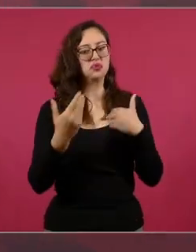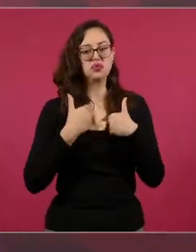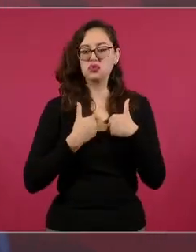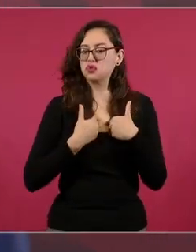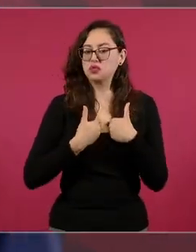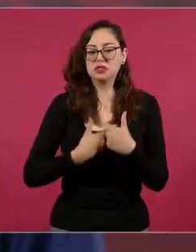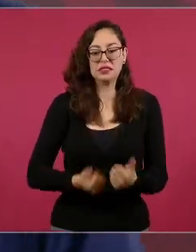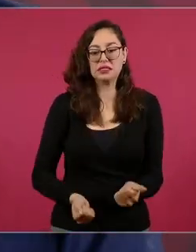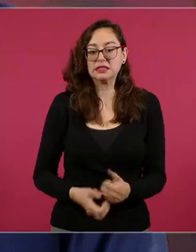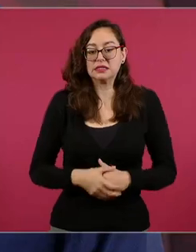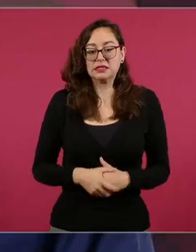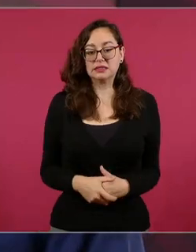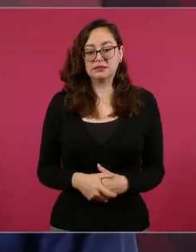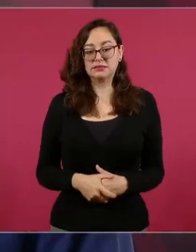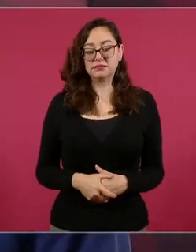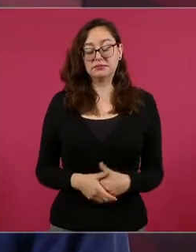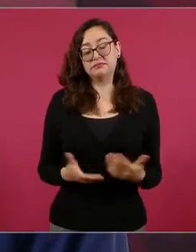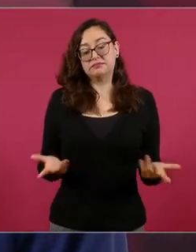tercos.